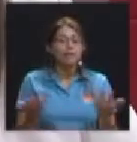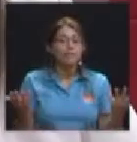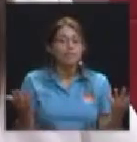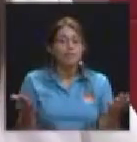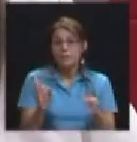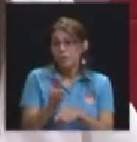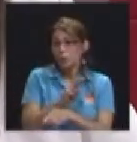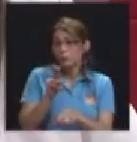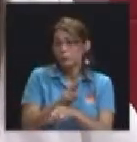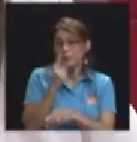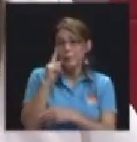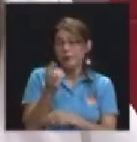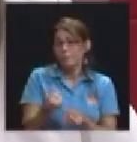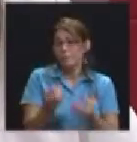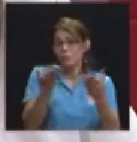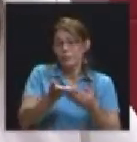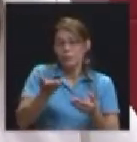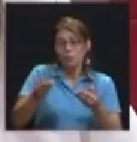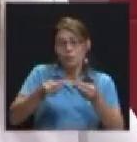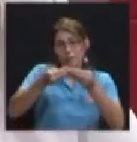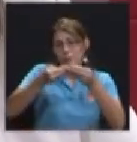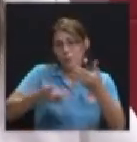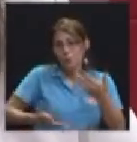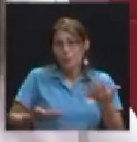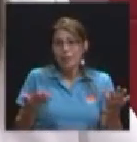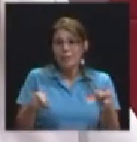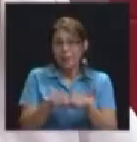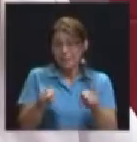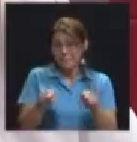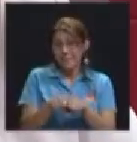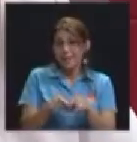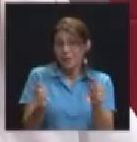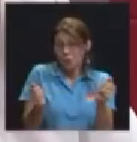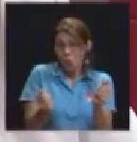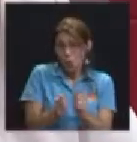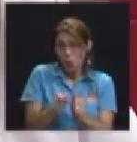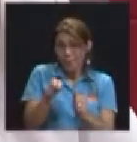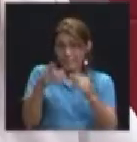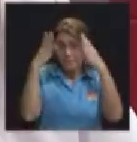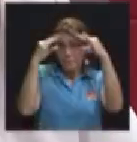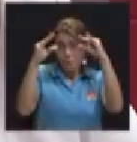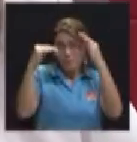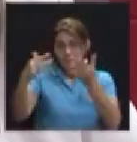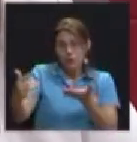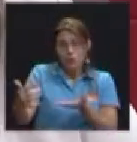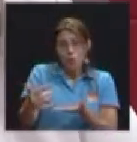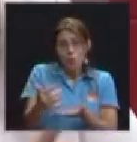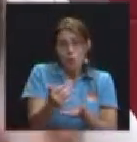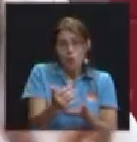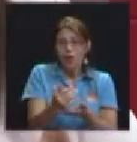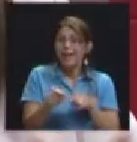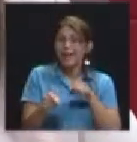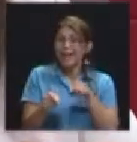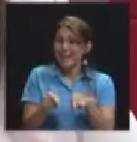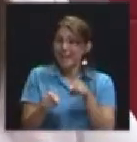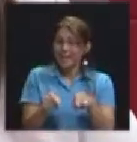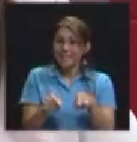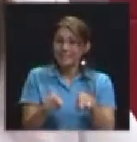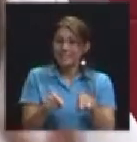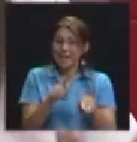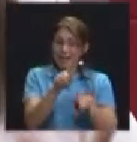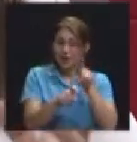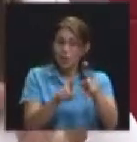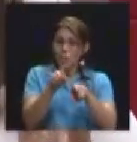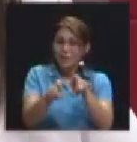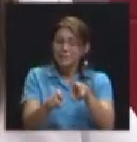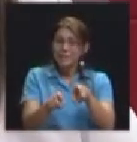muy amplios. También con la información que se recoge en esta encuesta, que que no se hace en otras, ¿verdad? Que